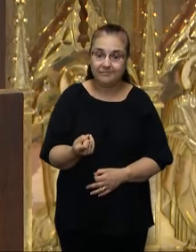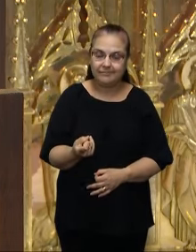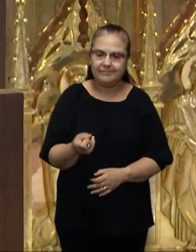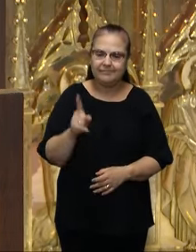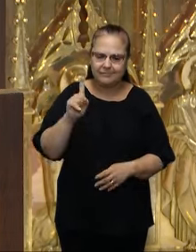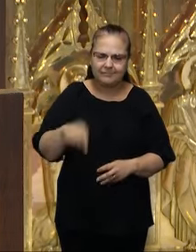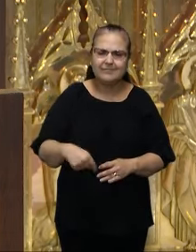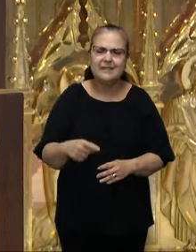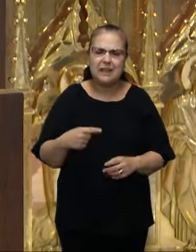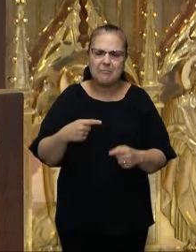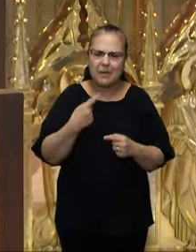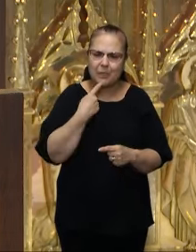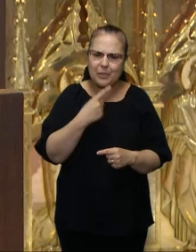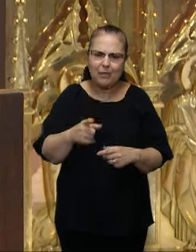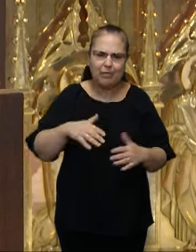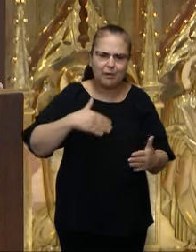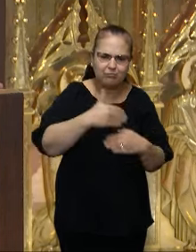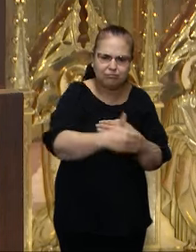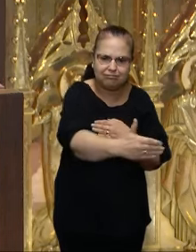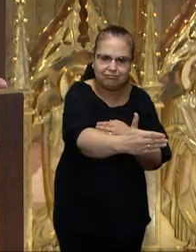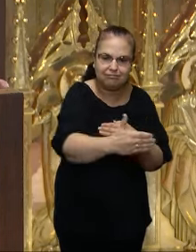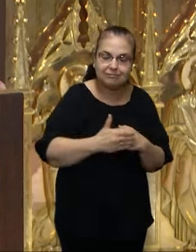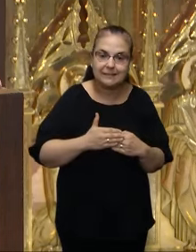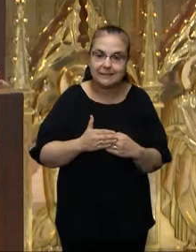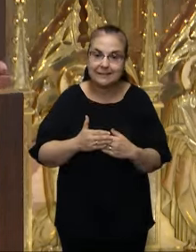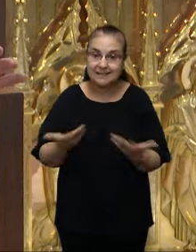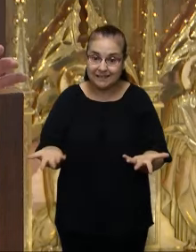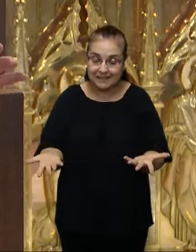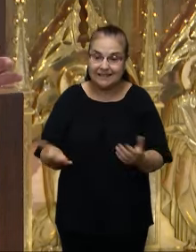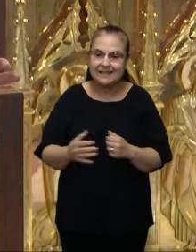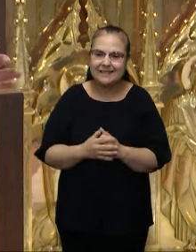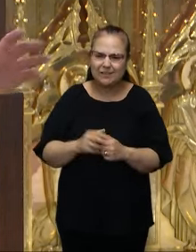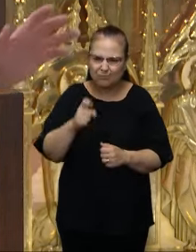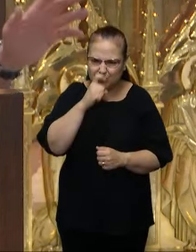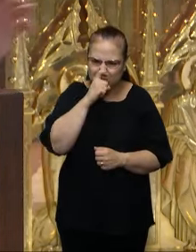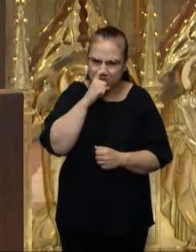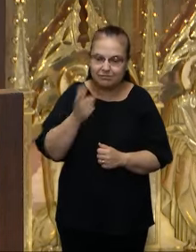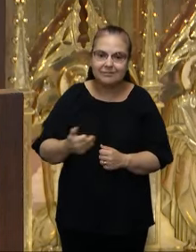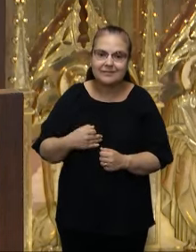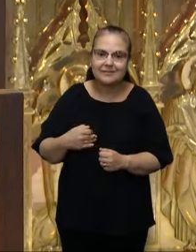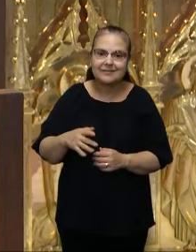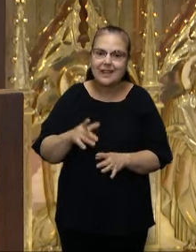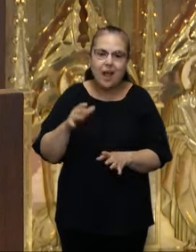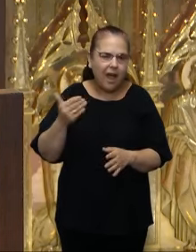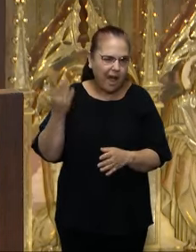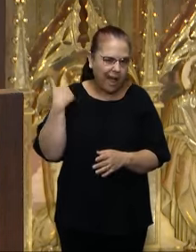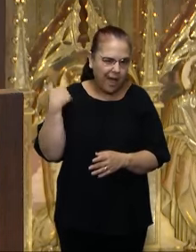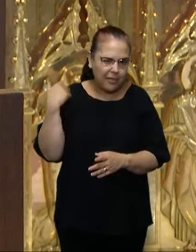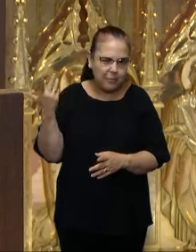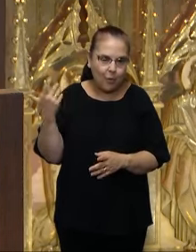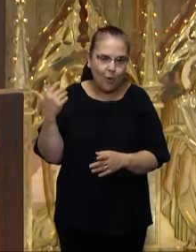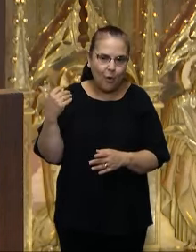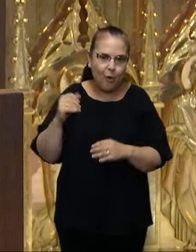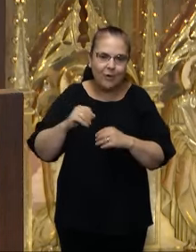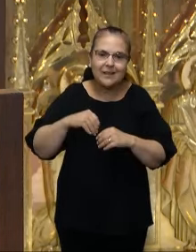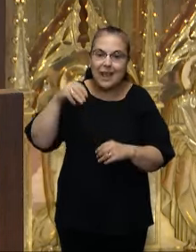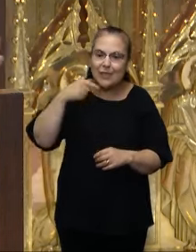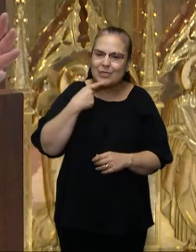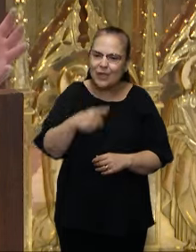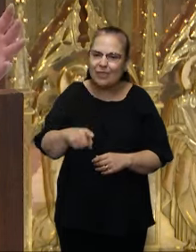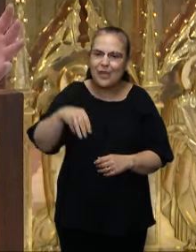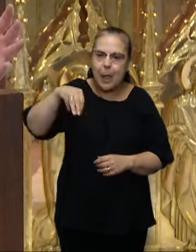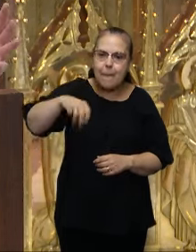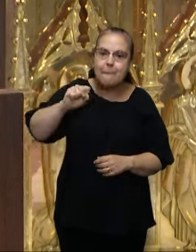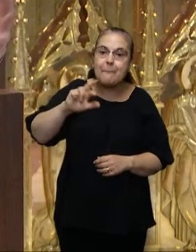en otro contexto el Señor a la Marta inquieta, ¿no? Recordemos, lo escuchábamos no hace mucho. Marta, Marta, qué